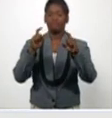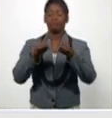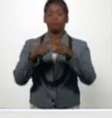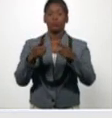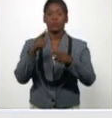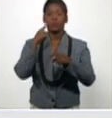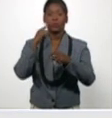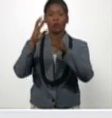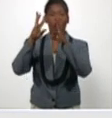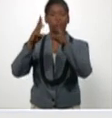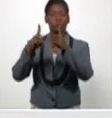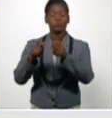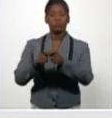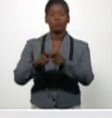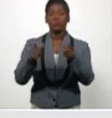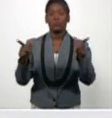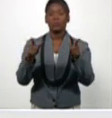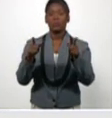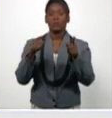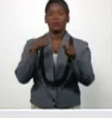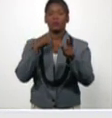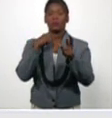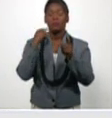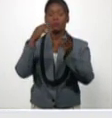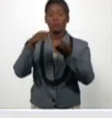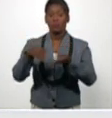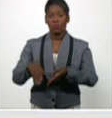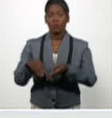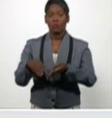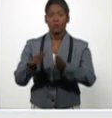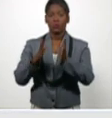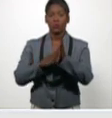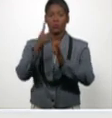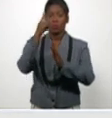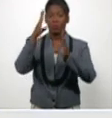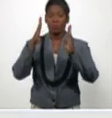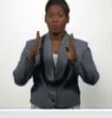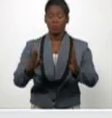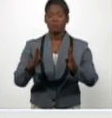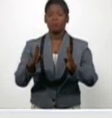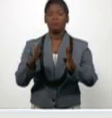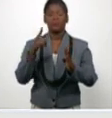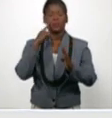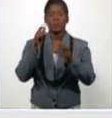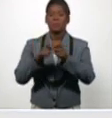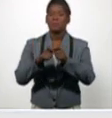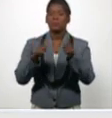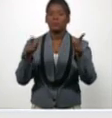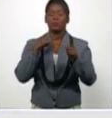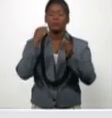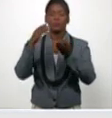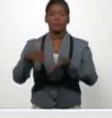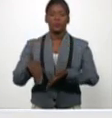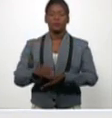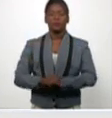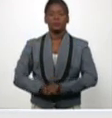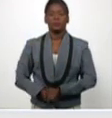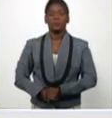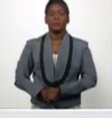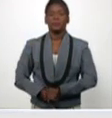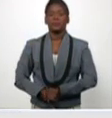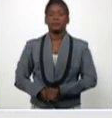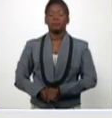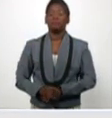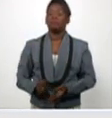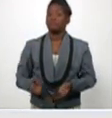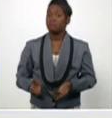más elevada de fallecidos que hemos tenido en un mes, ya que el antecedente es enero,